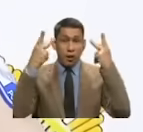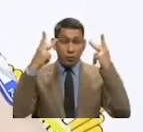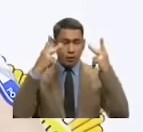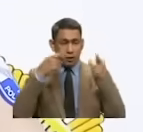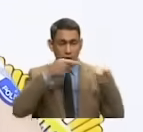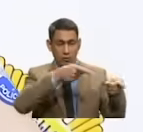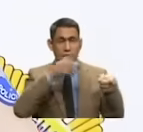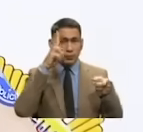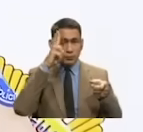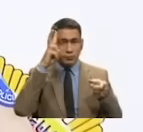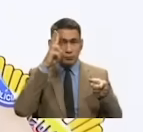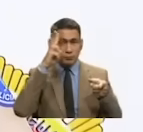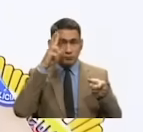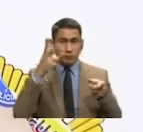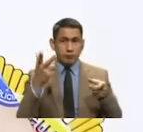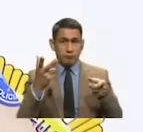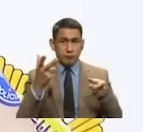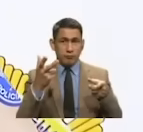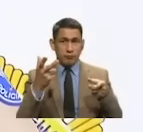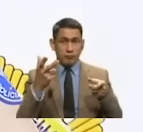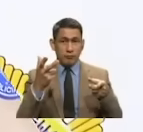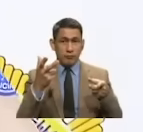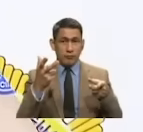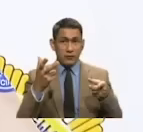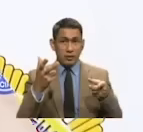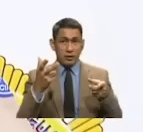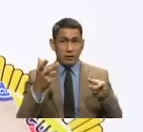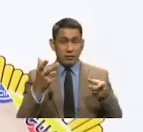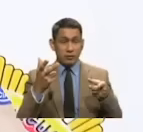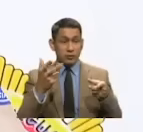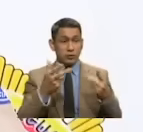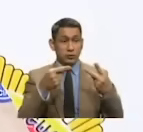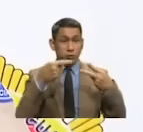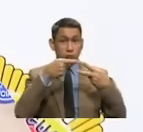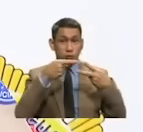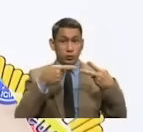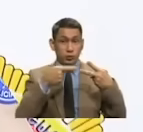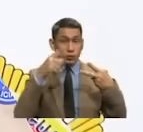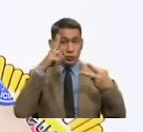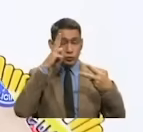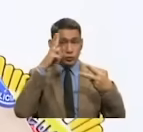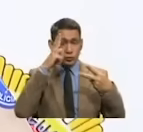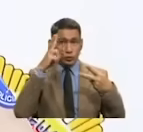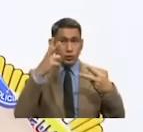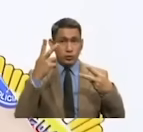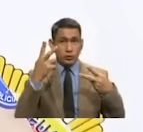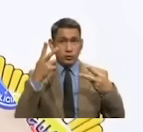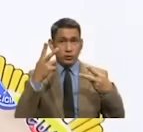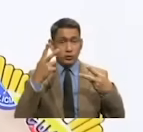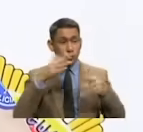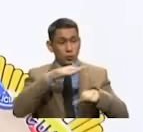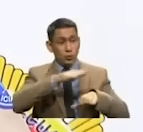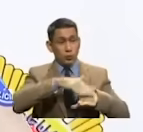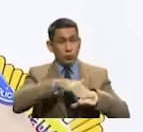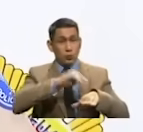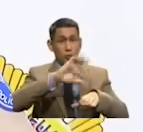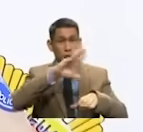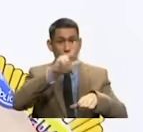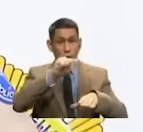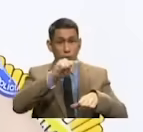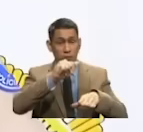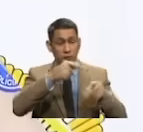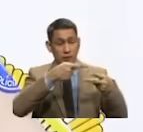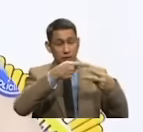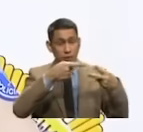¿sí?, donde son aprehendidos en ese instante dos presuntos sospechosos, parte de esta agrupación